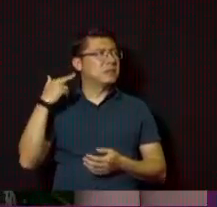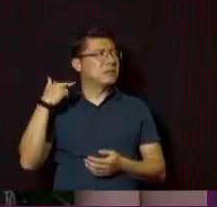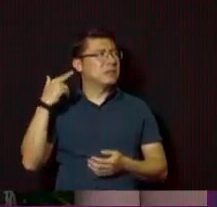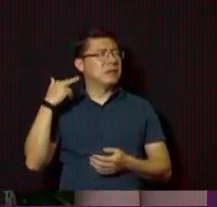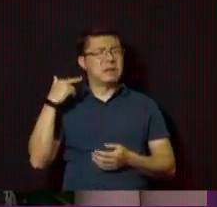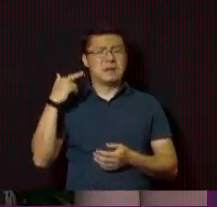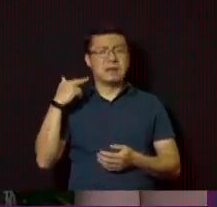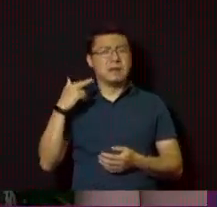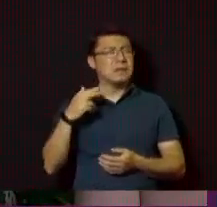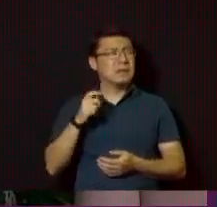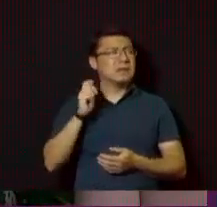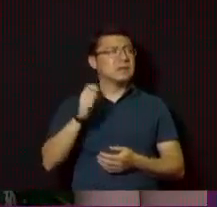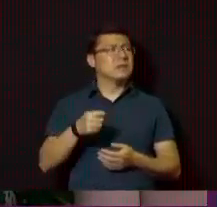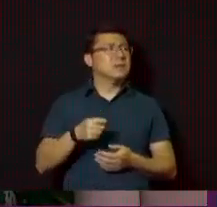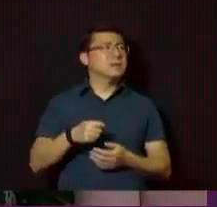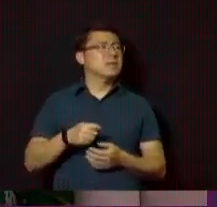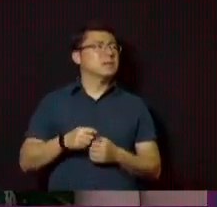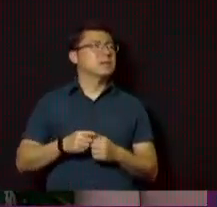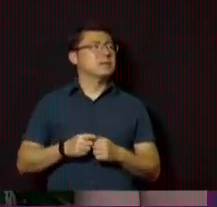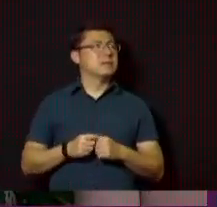No sé realmente qué.